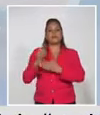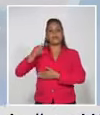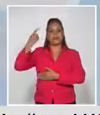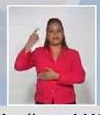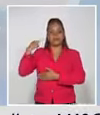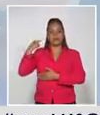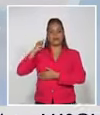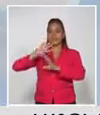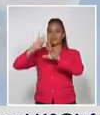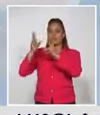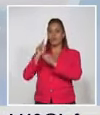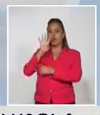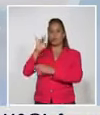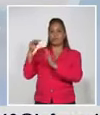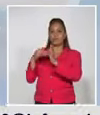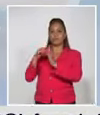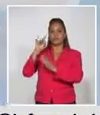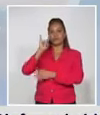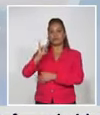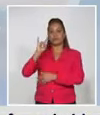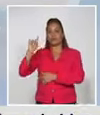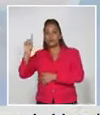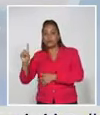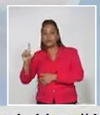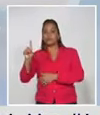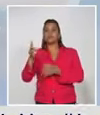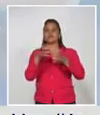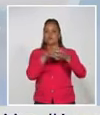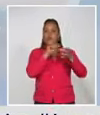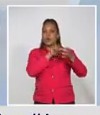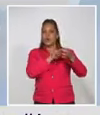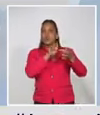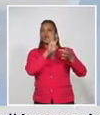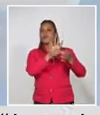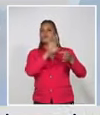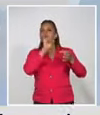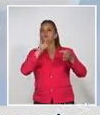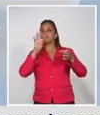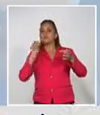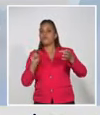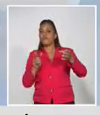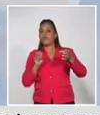De estos 4.991, 4.920, el